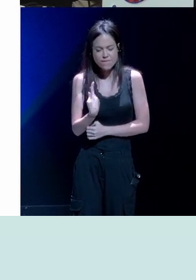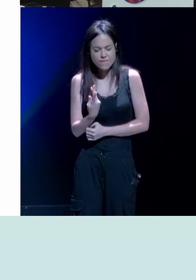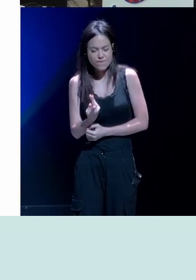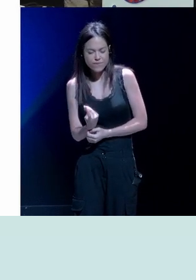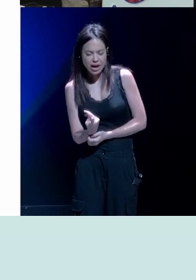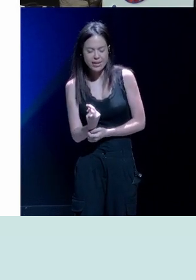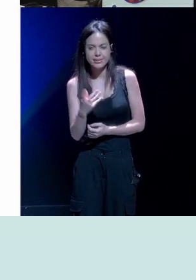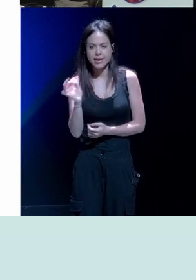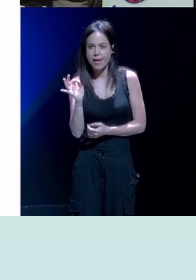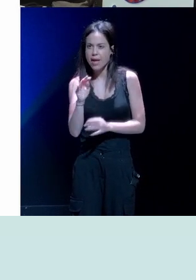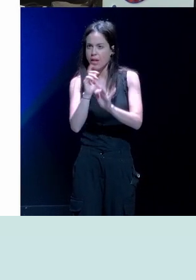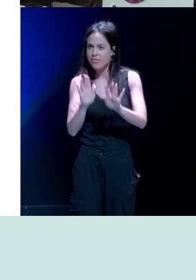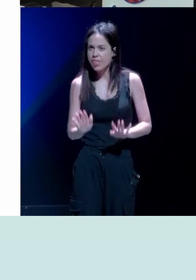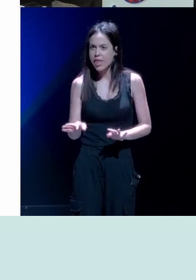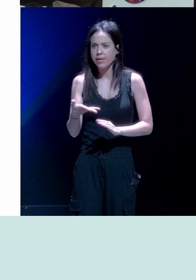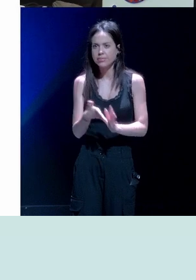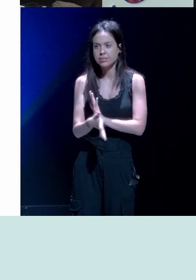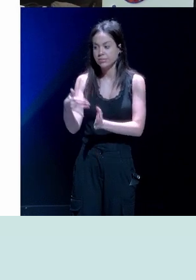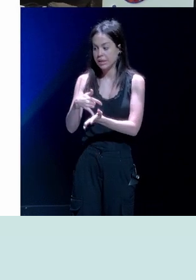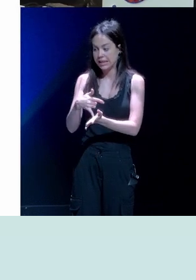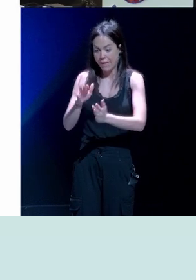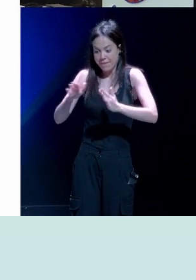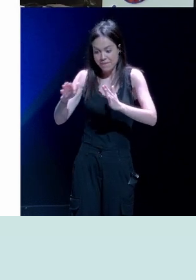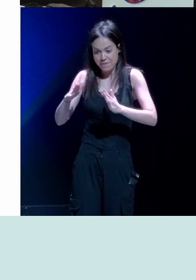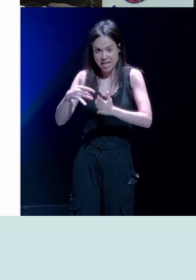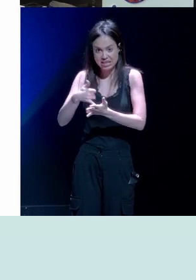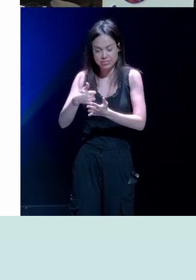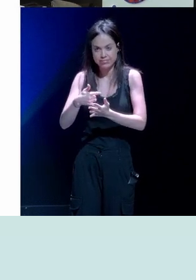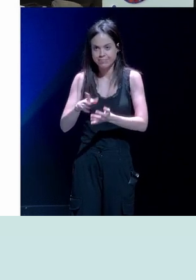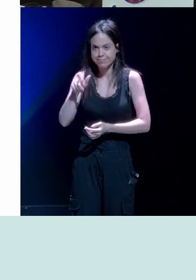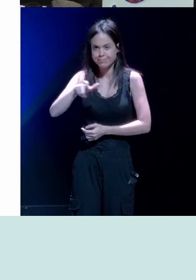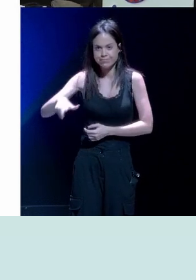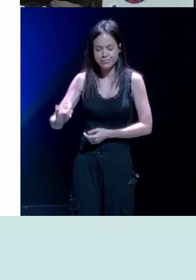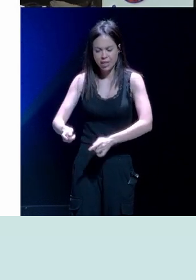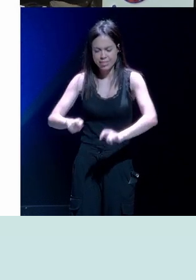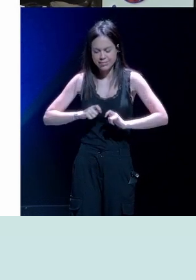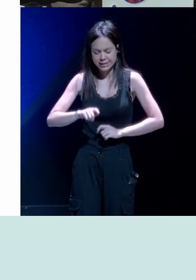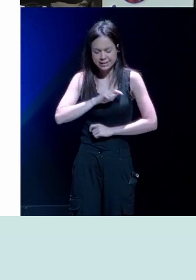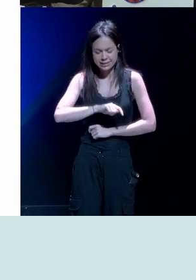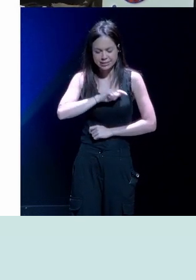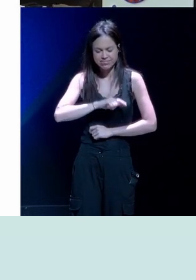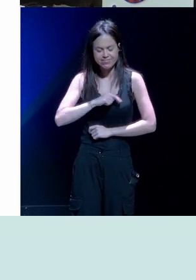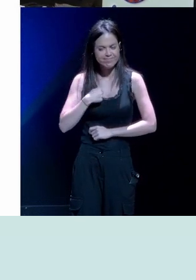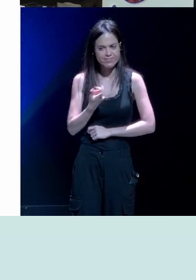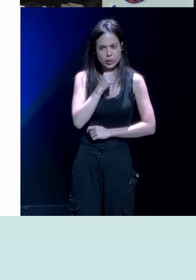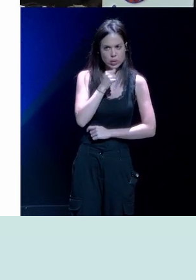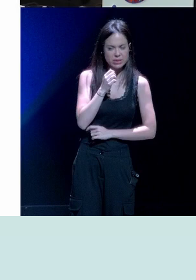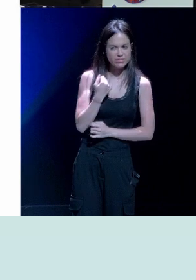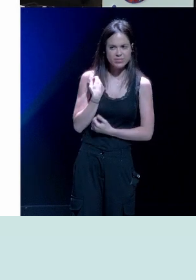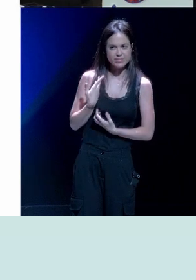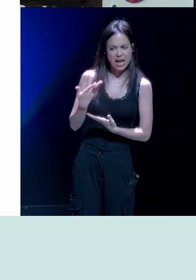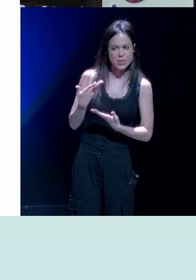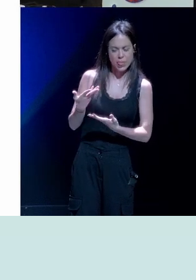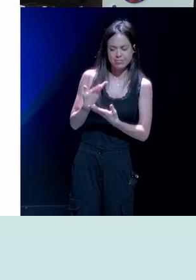más frágiles. Y en esa fase de fragilidad las personas tienen esa sensación de que no quieren que se les ayude, prefieren privarse de